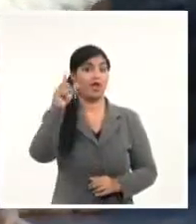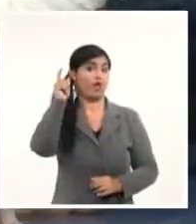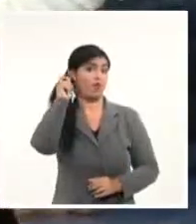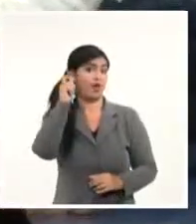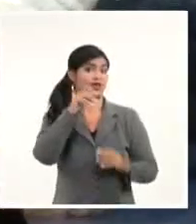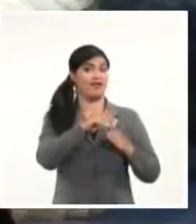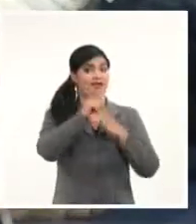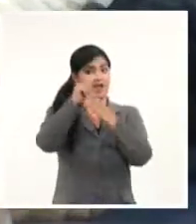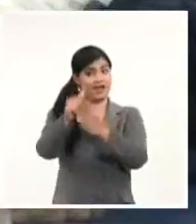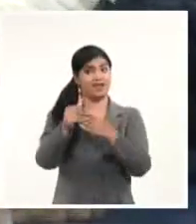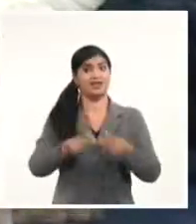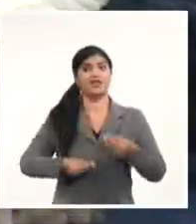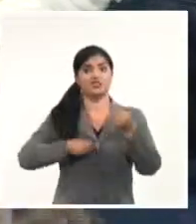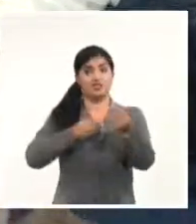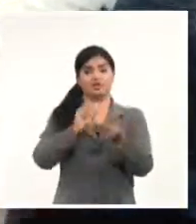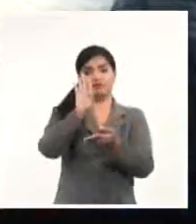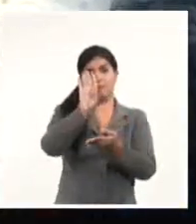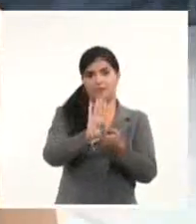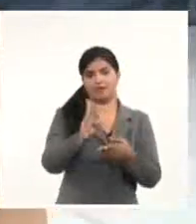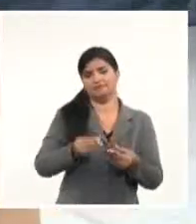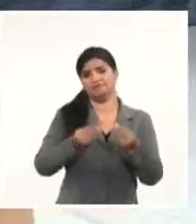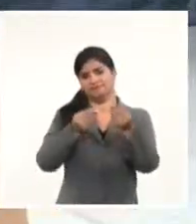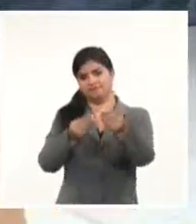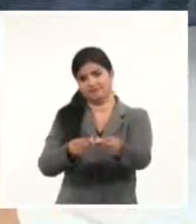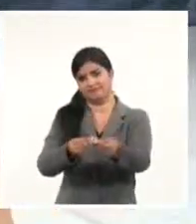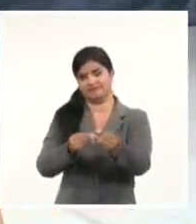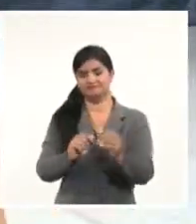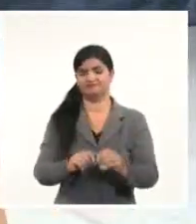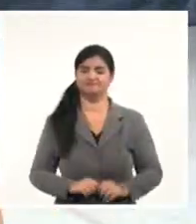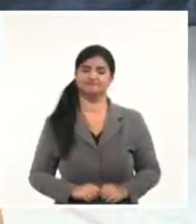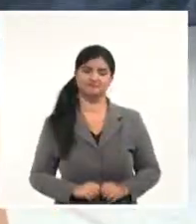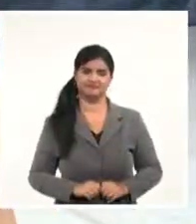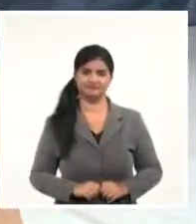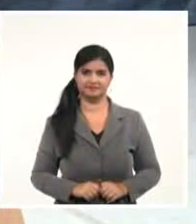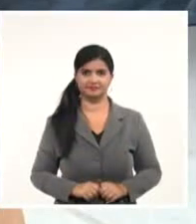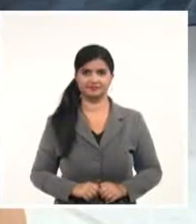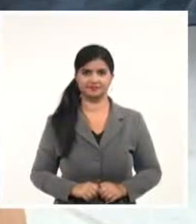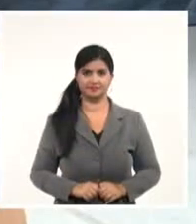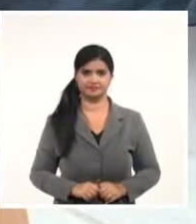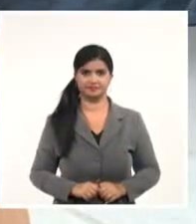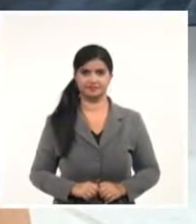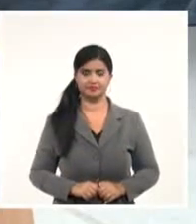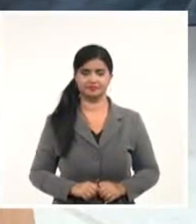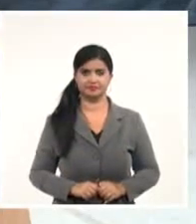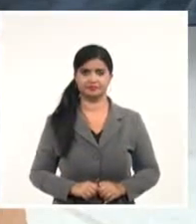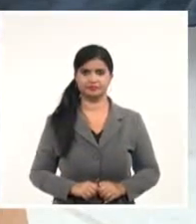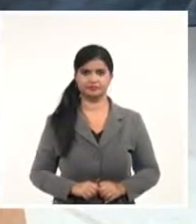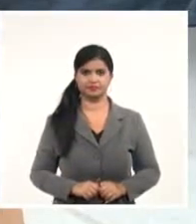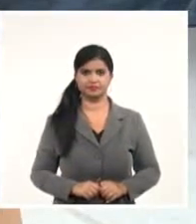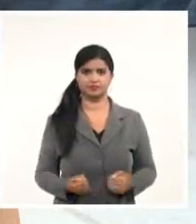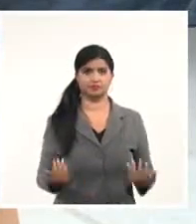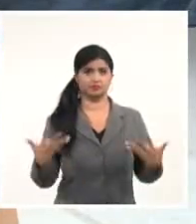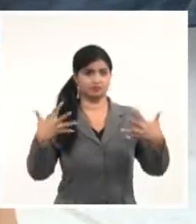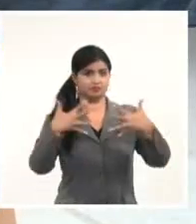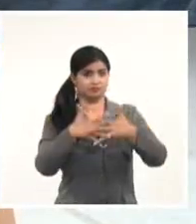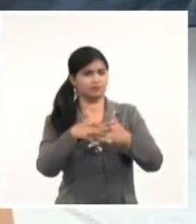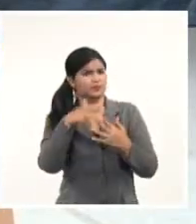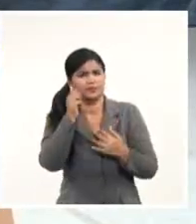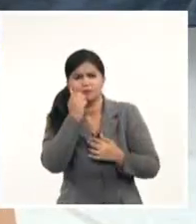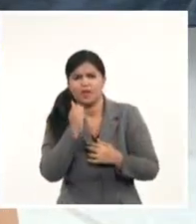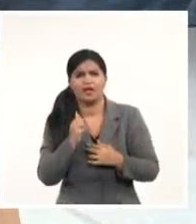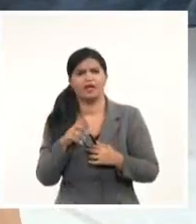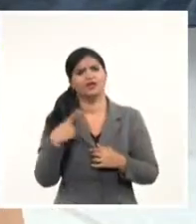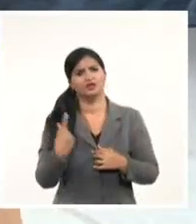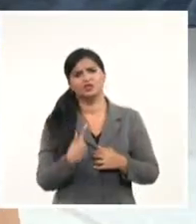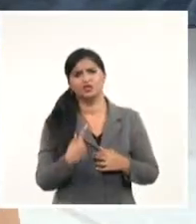ha enaltecido a la historia y a la cultura cubana. Es ratificar aún más ese lazo que nos une. Y creo que es